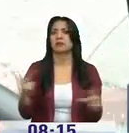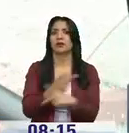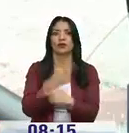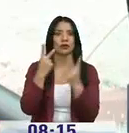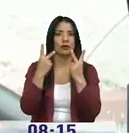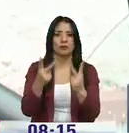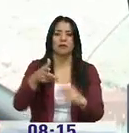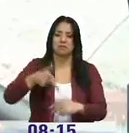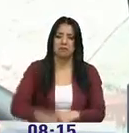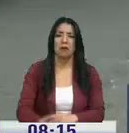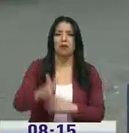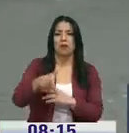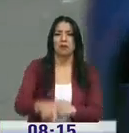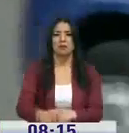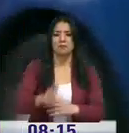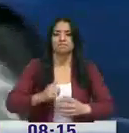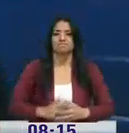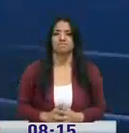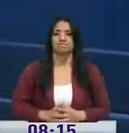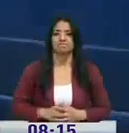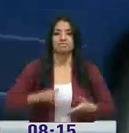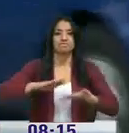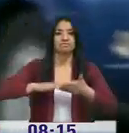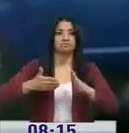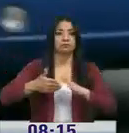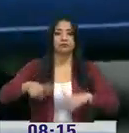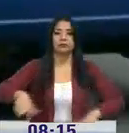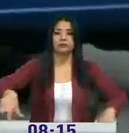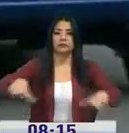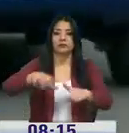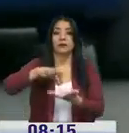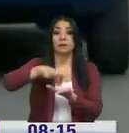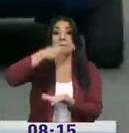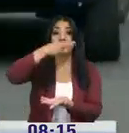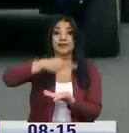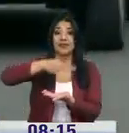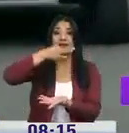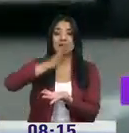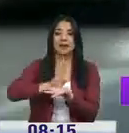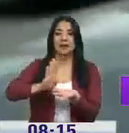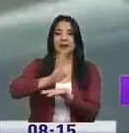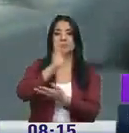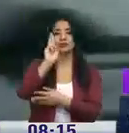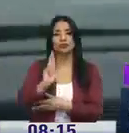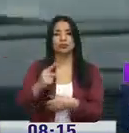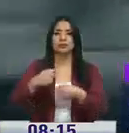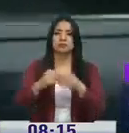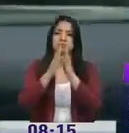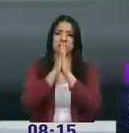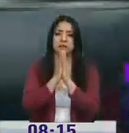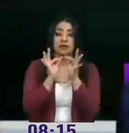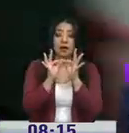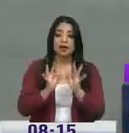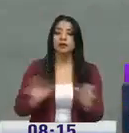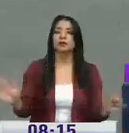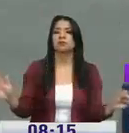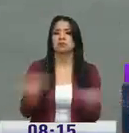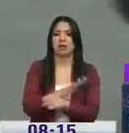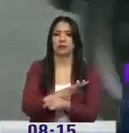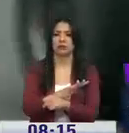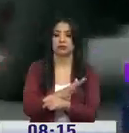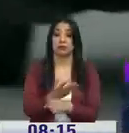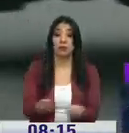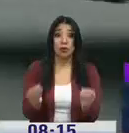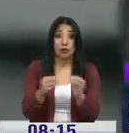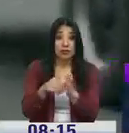además del carro la comunidad del sector de la magdalena espera que las autoridades realicen una reparación integral que logra evitar nuevos daños